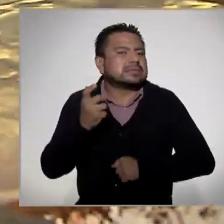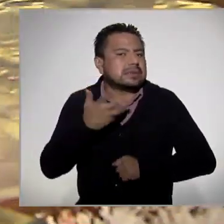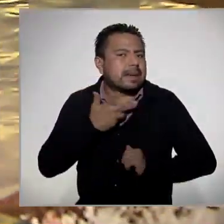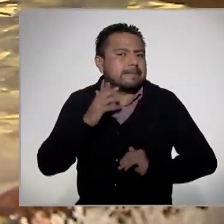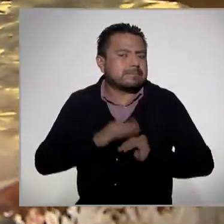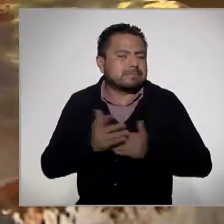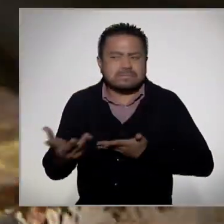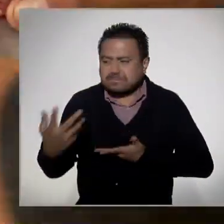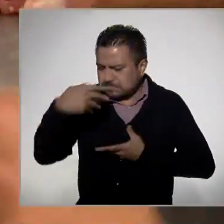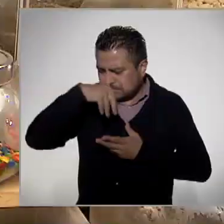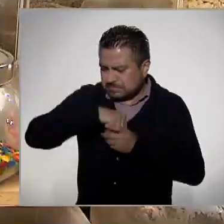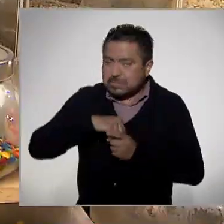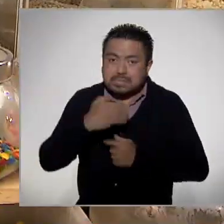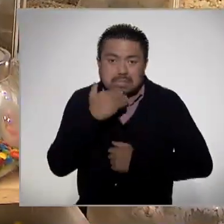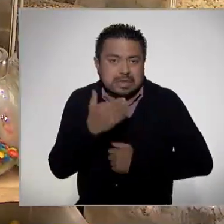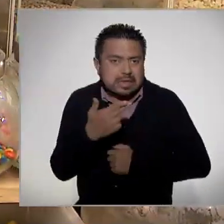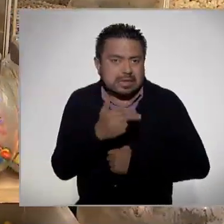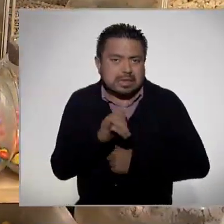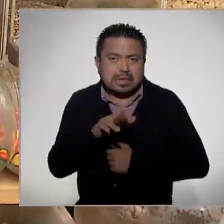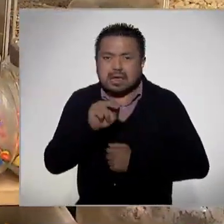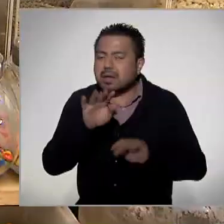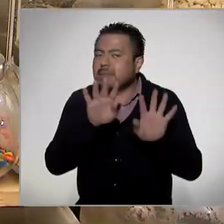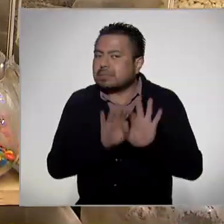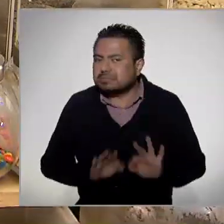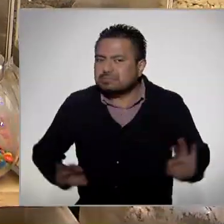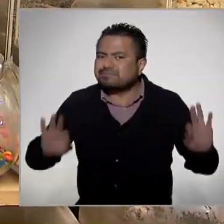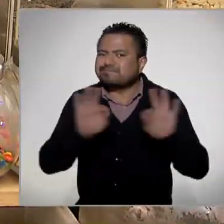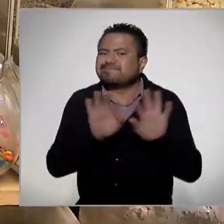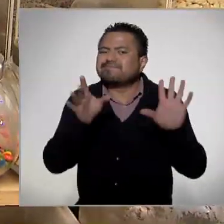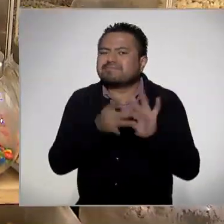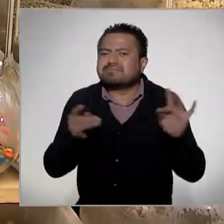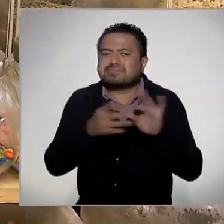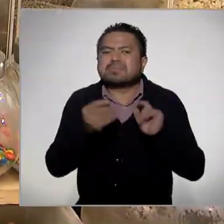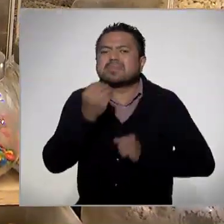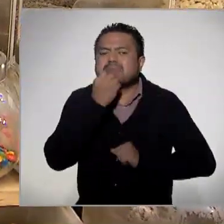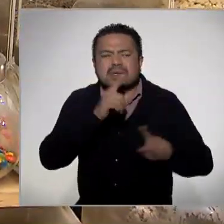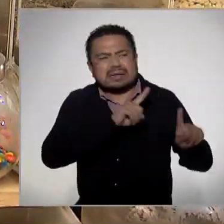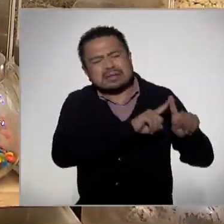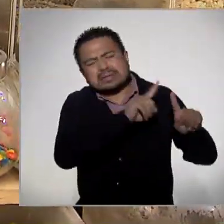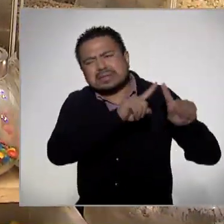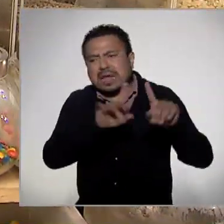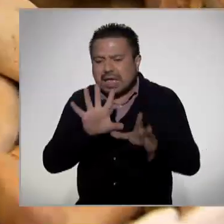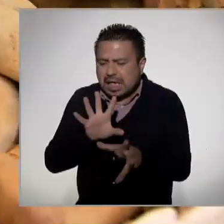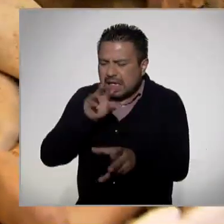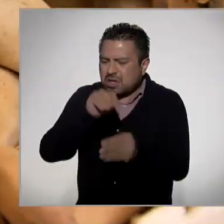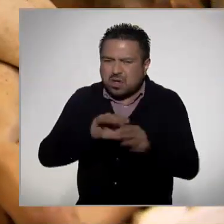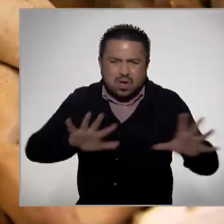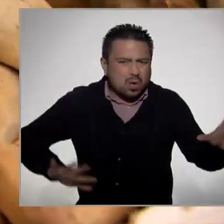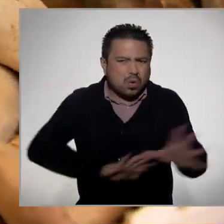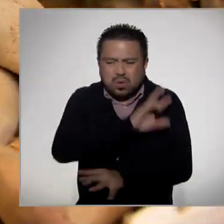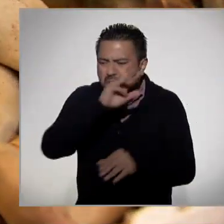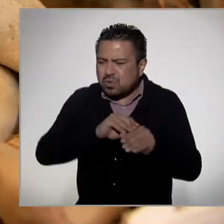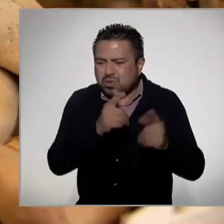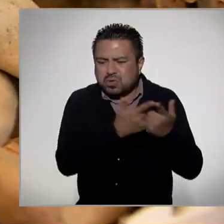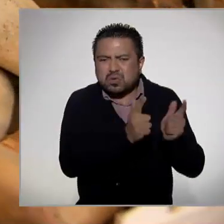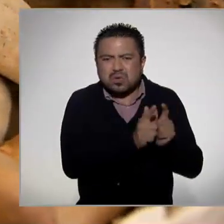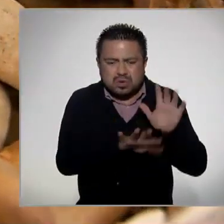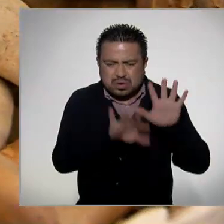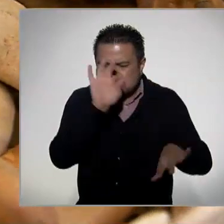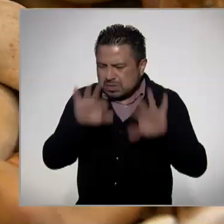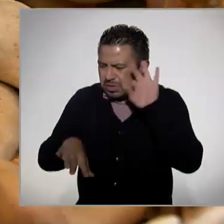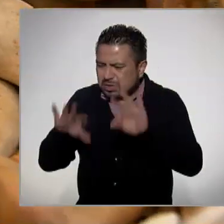adecuado de hierro también es importante decir que consumir una dieta variada que incluya a todos los grupos de alimentos